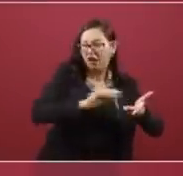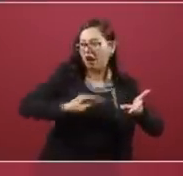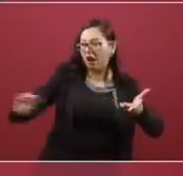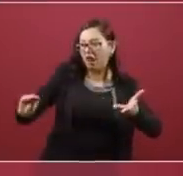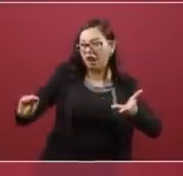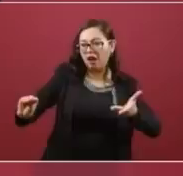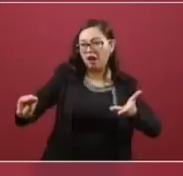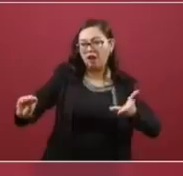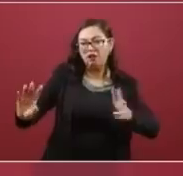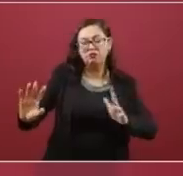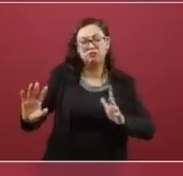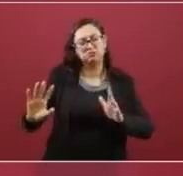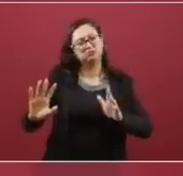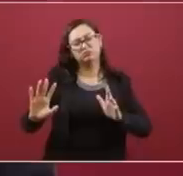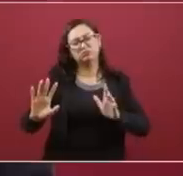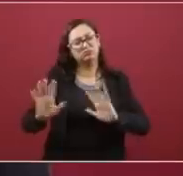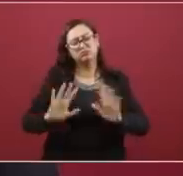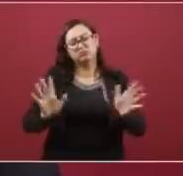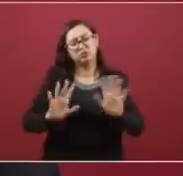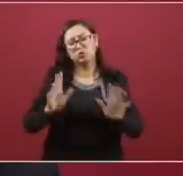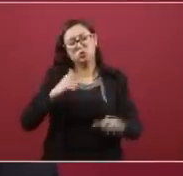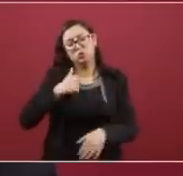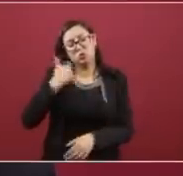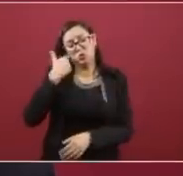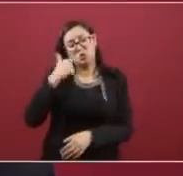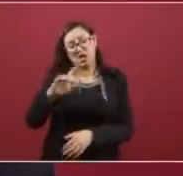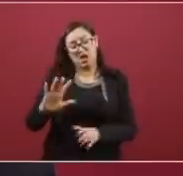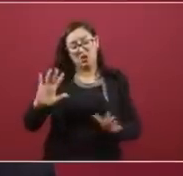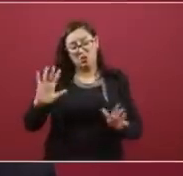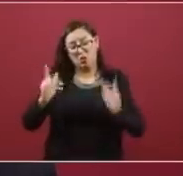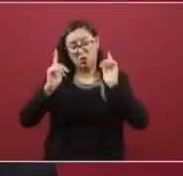Pero todo puede suceder.